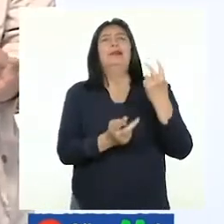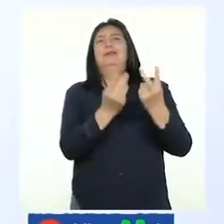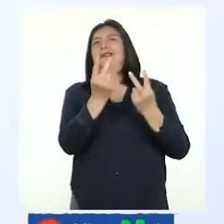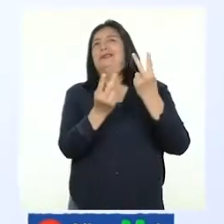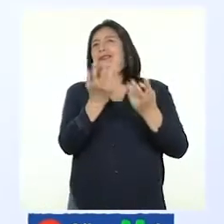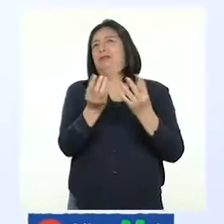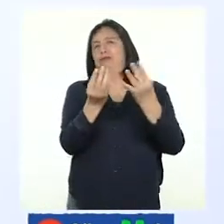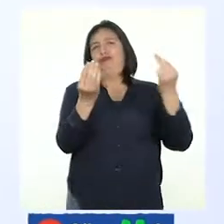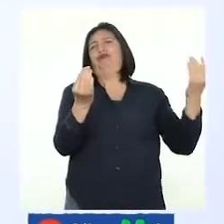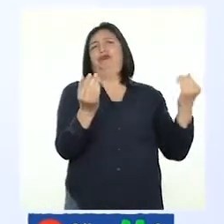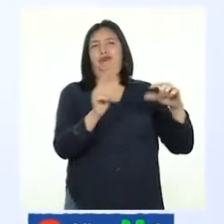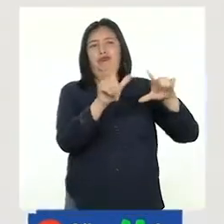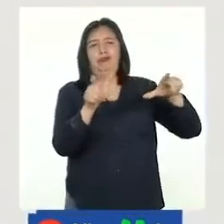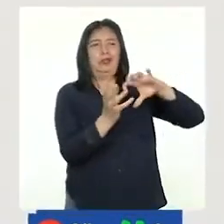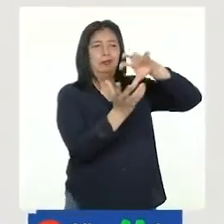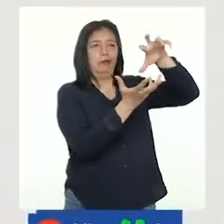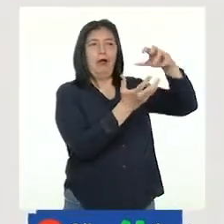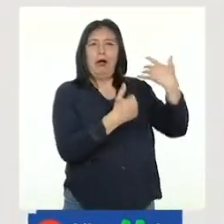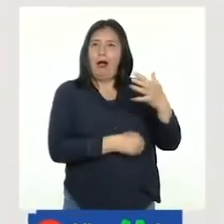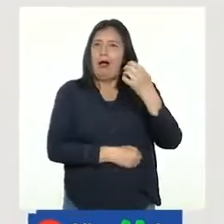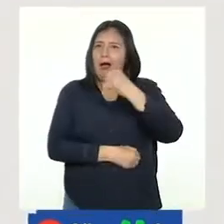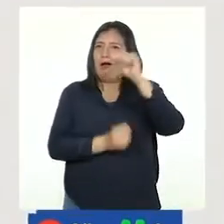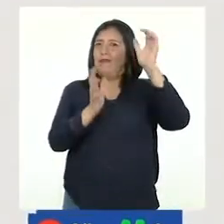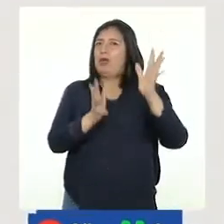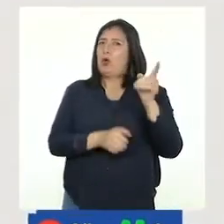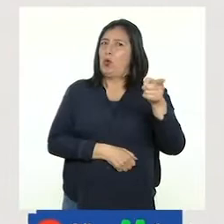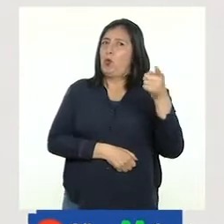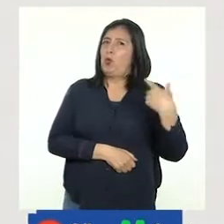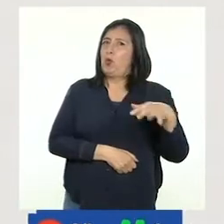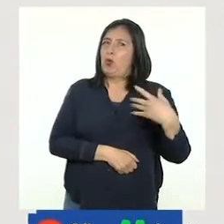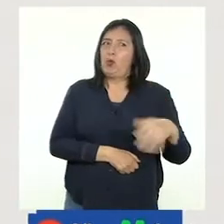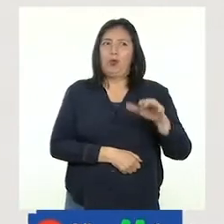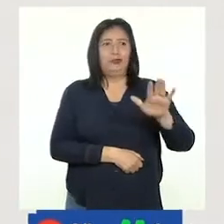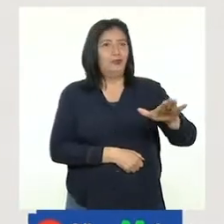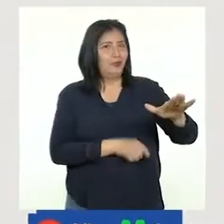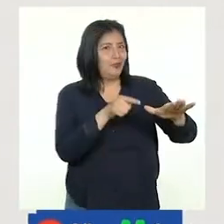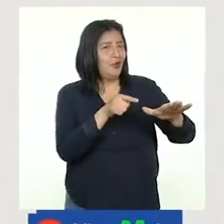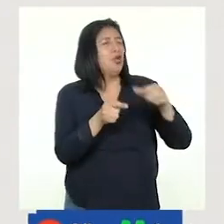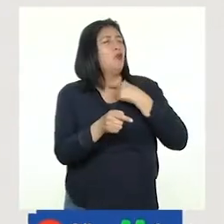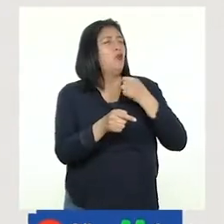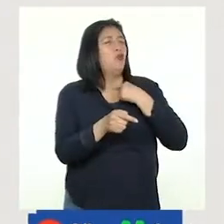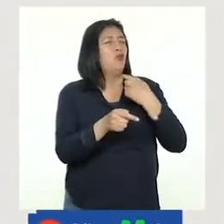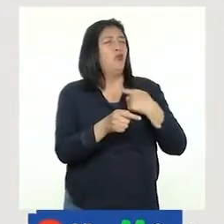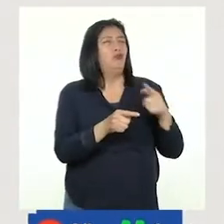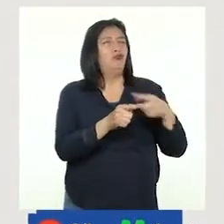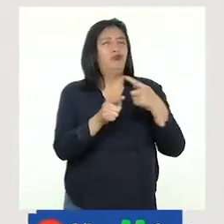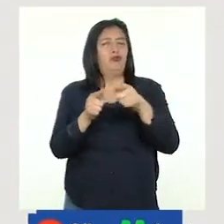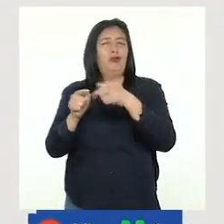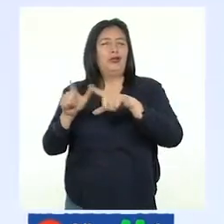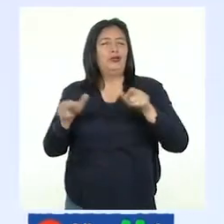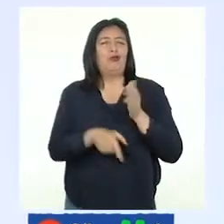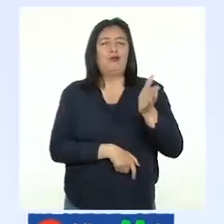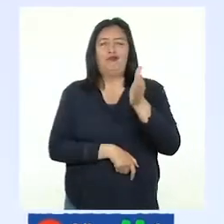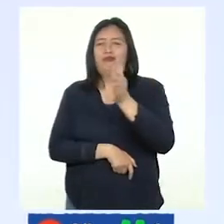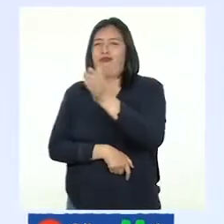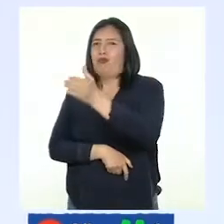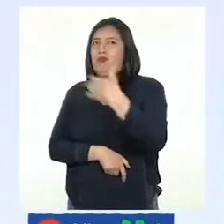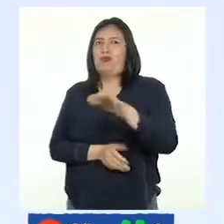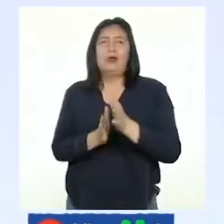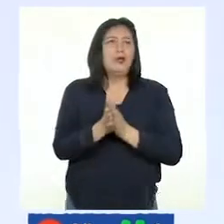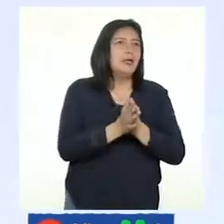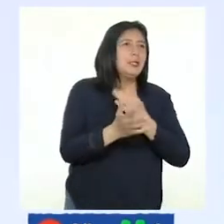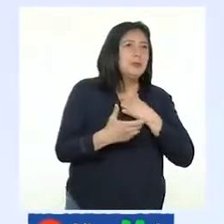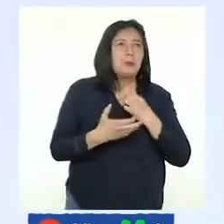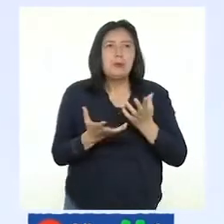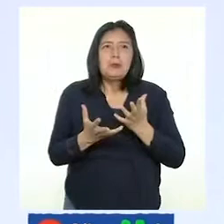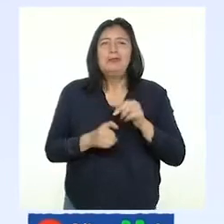en el mundo. Les cuento que Viajerito es un niño a quien le encanta ir a todas partes. Él es un aventurero